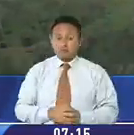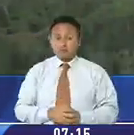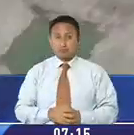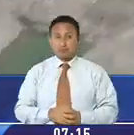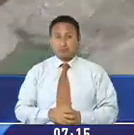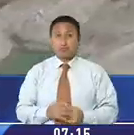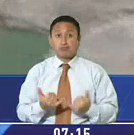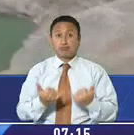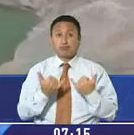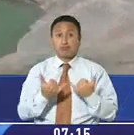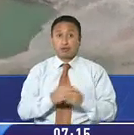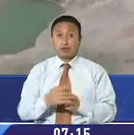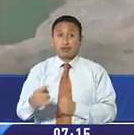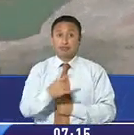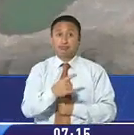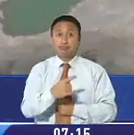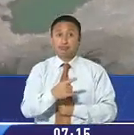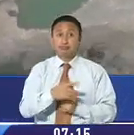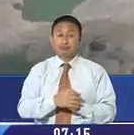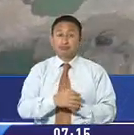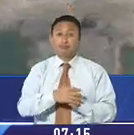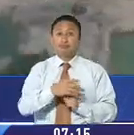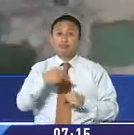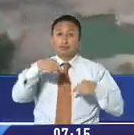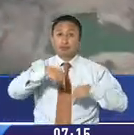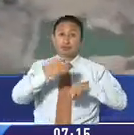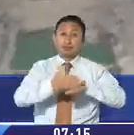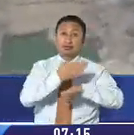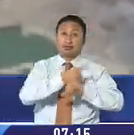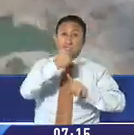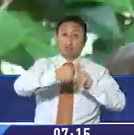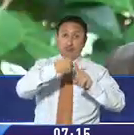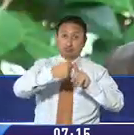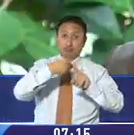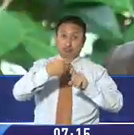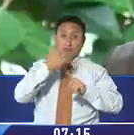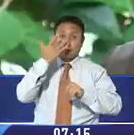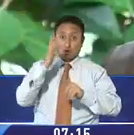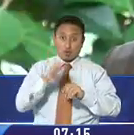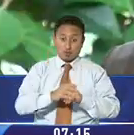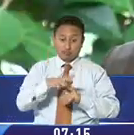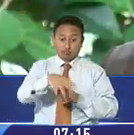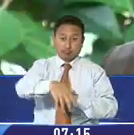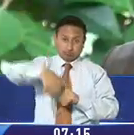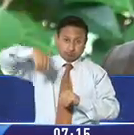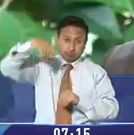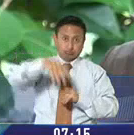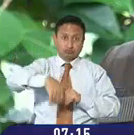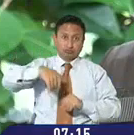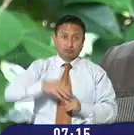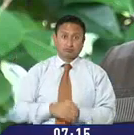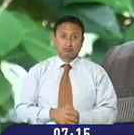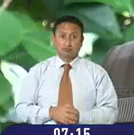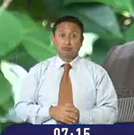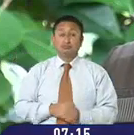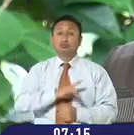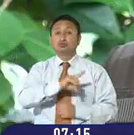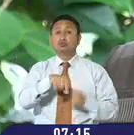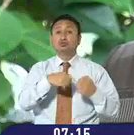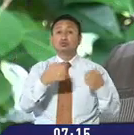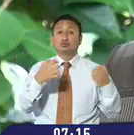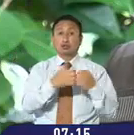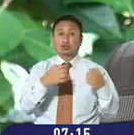miran inmóviles tras varios meses de haber sacado oro del lugar. Estamos realizando el traslado de todo este